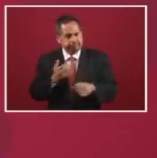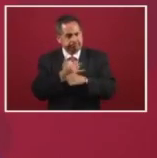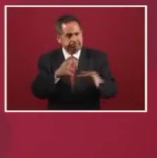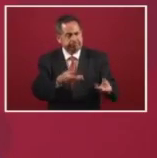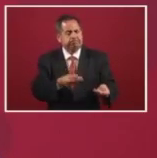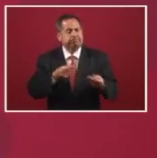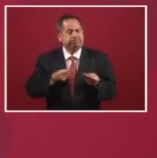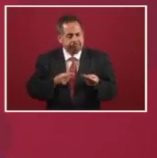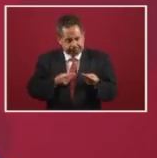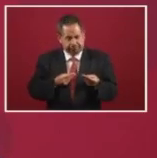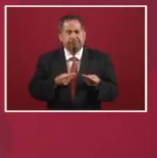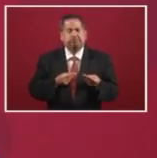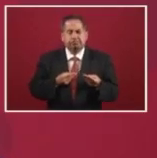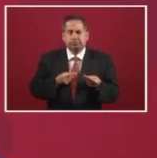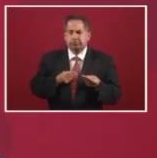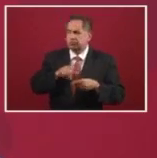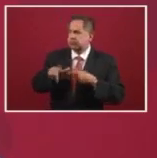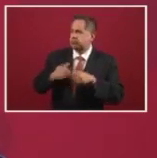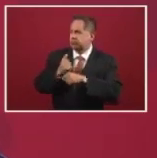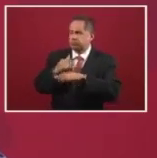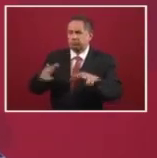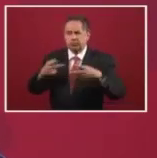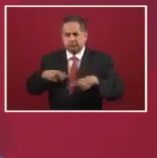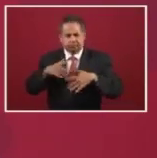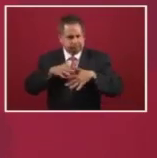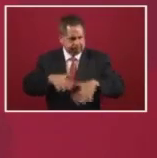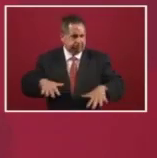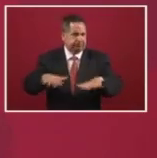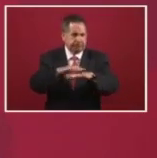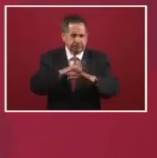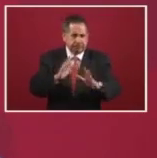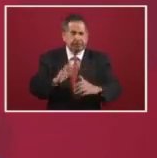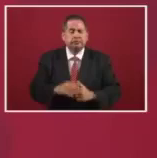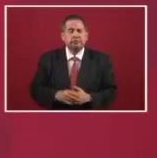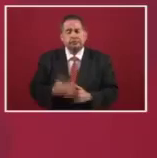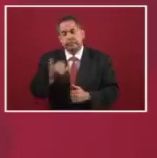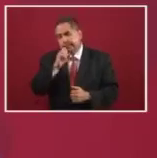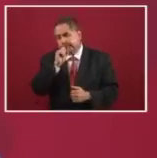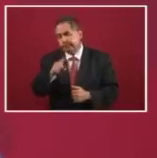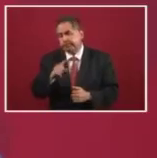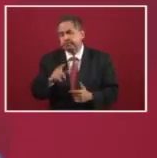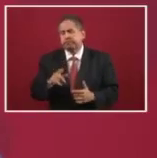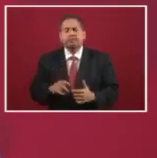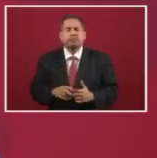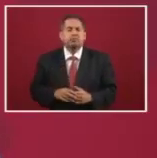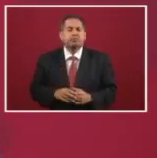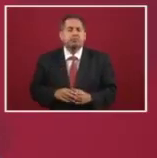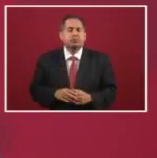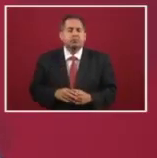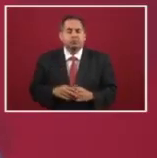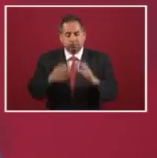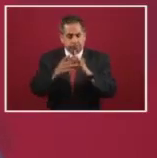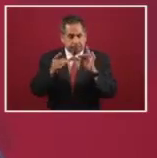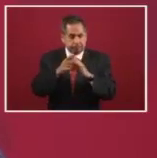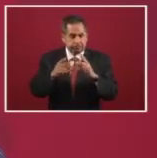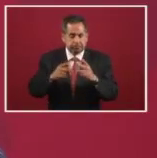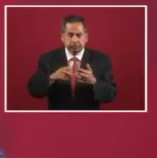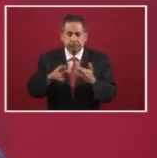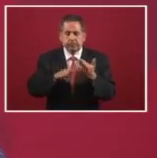informar a la gente en general y a las